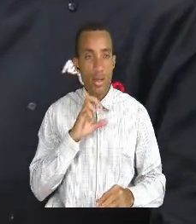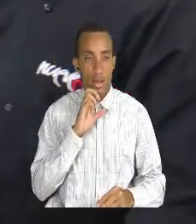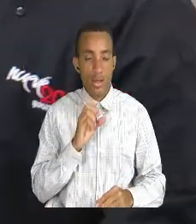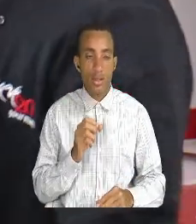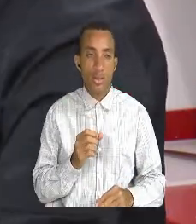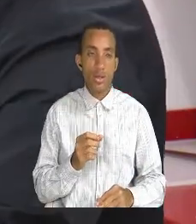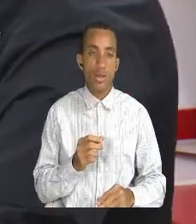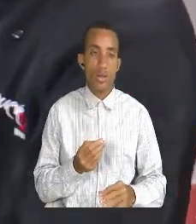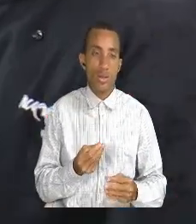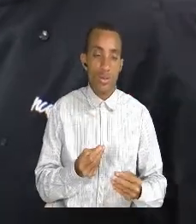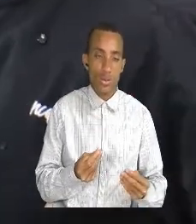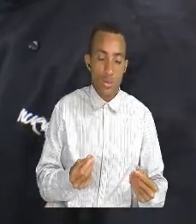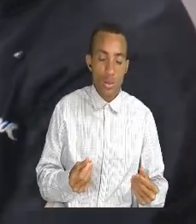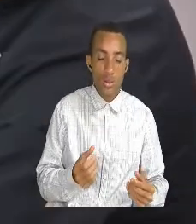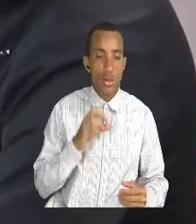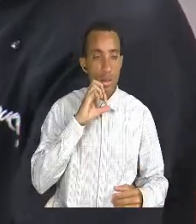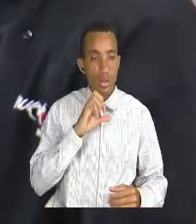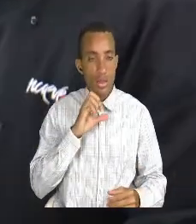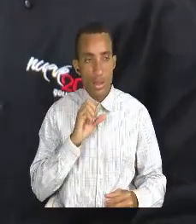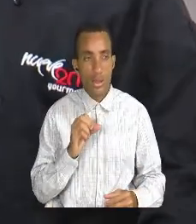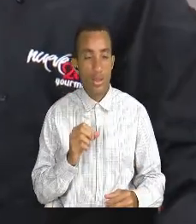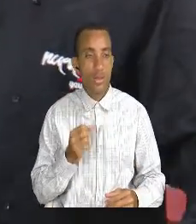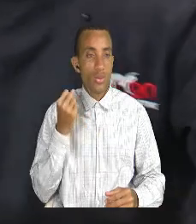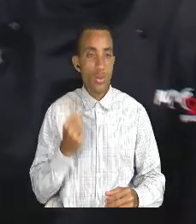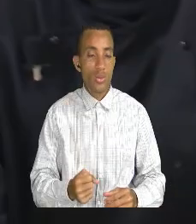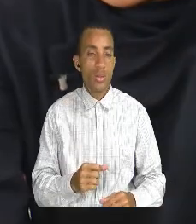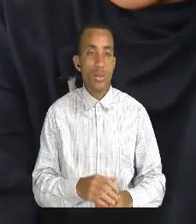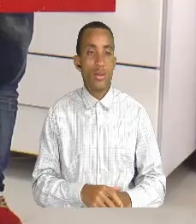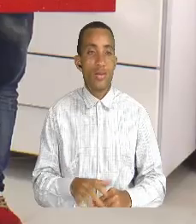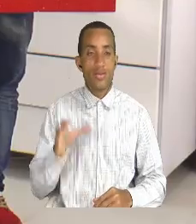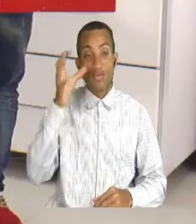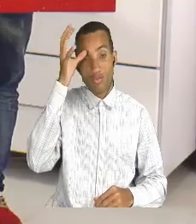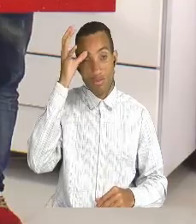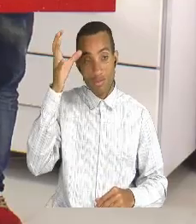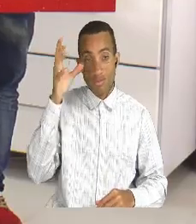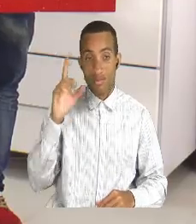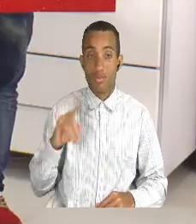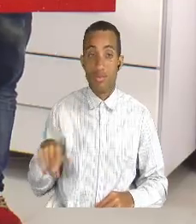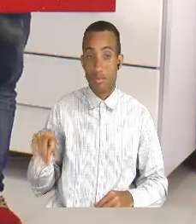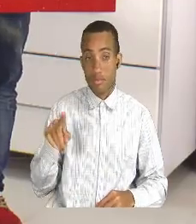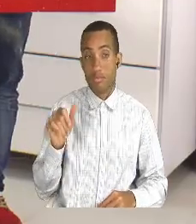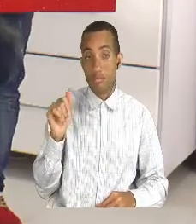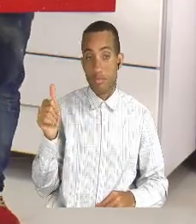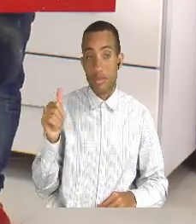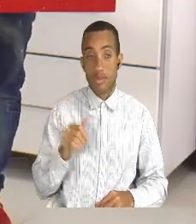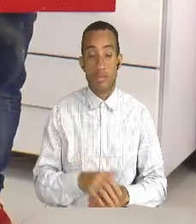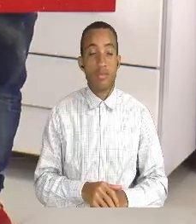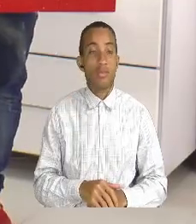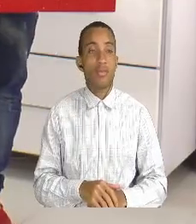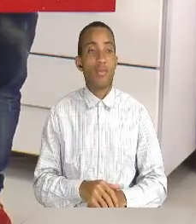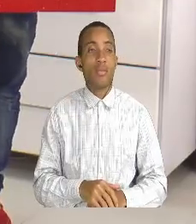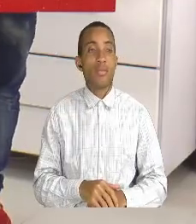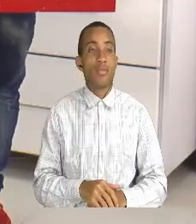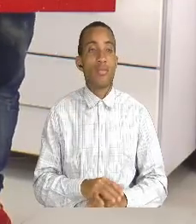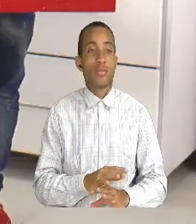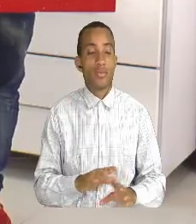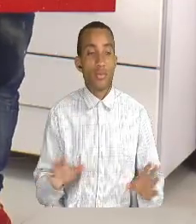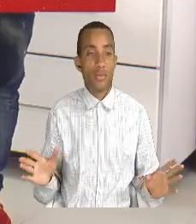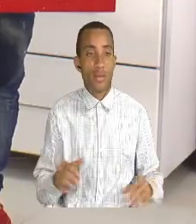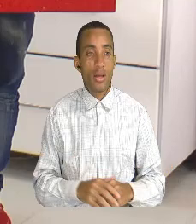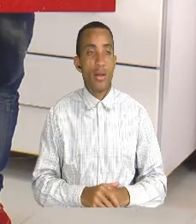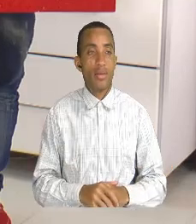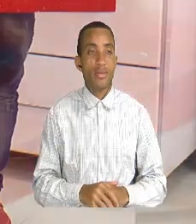¿sí? Carne magra o carne... Bueno, si él lo dice, ¿quién más que el experto para poder responder a esta pregunta? Yo veo que ya prácticamente